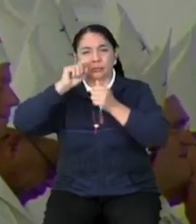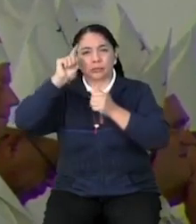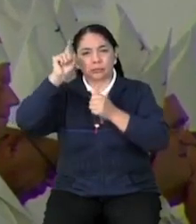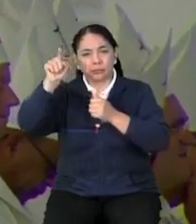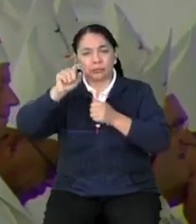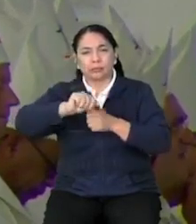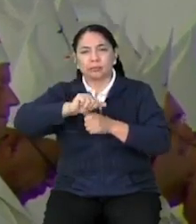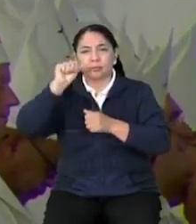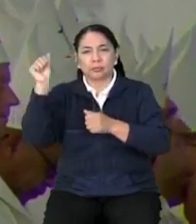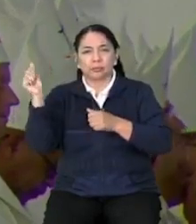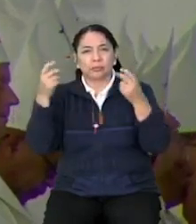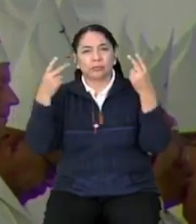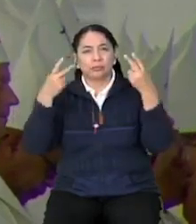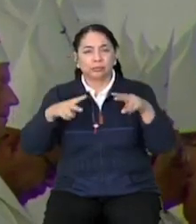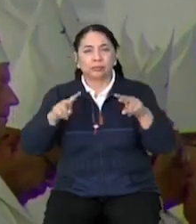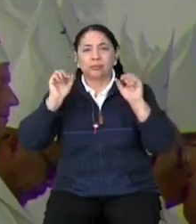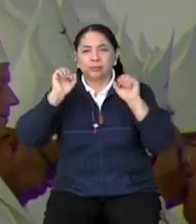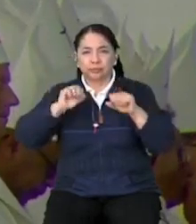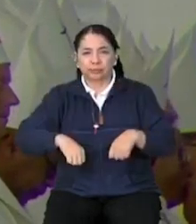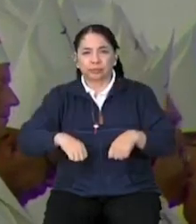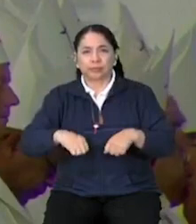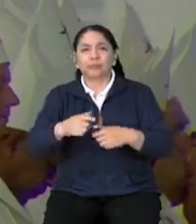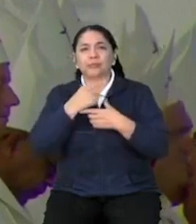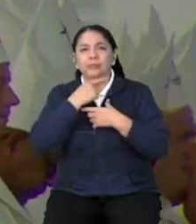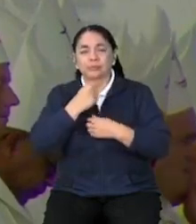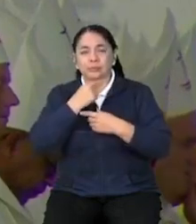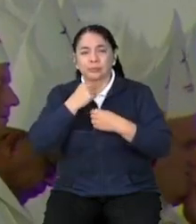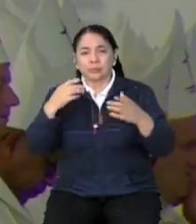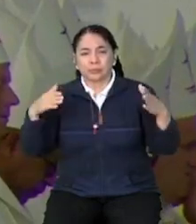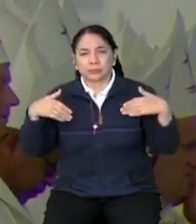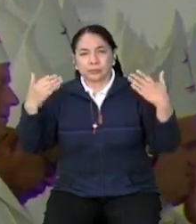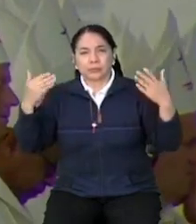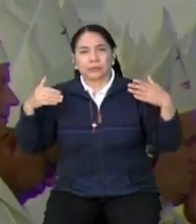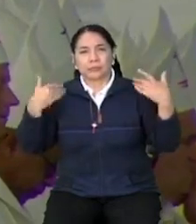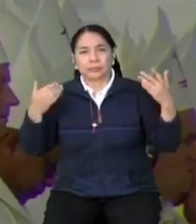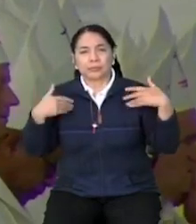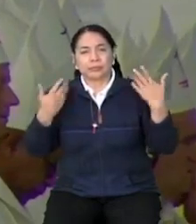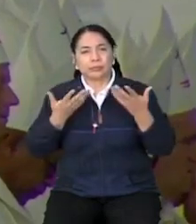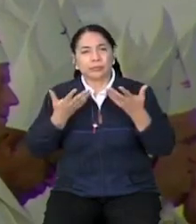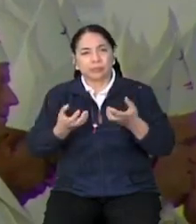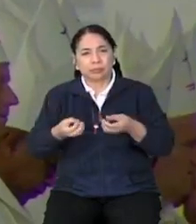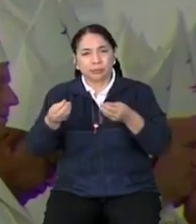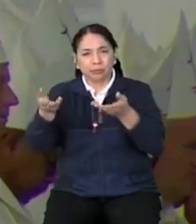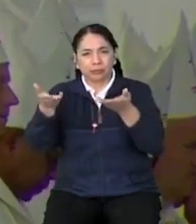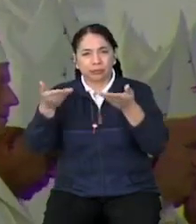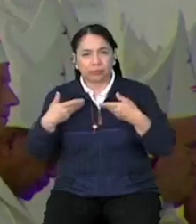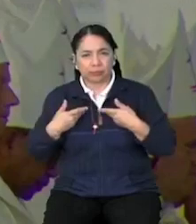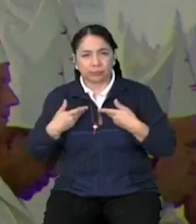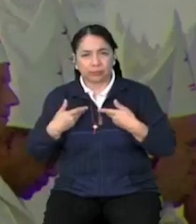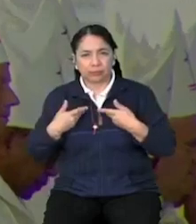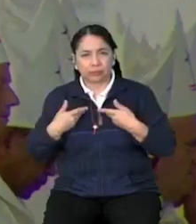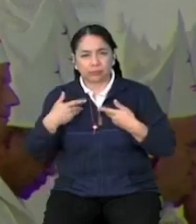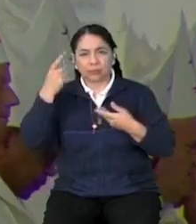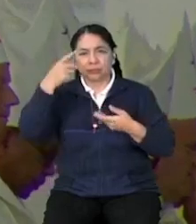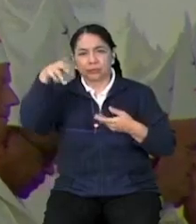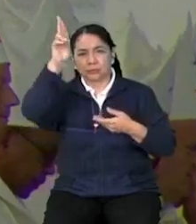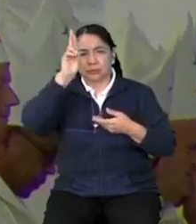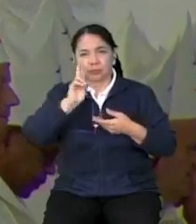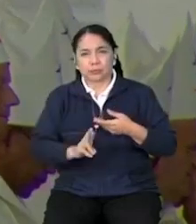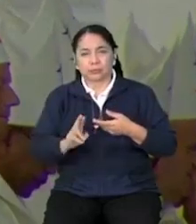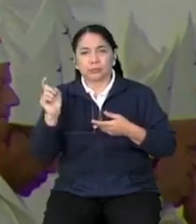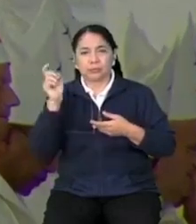otros también puedan disfrutar de la alegría que nos quiere regalar el Señor